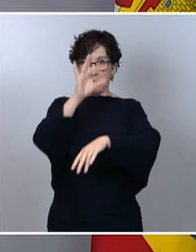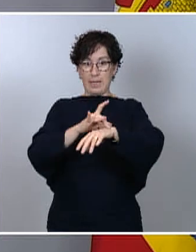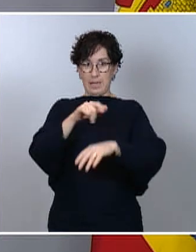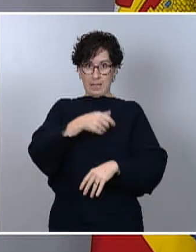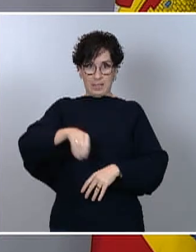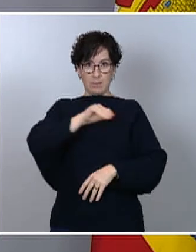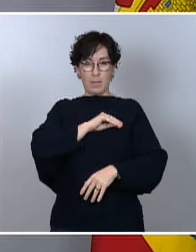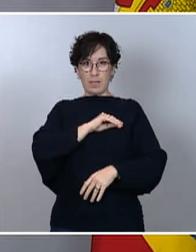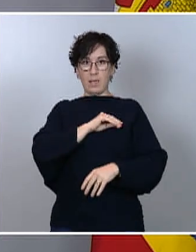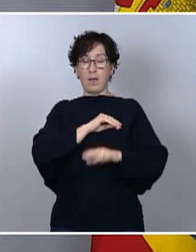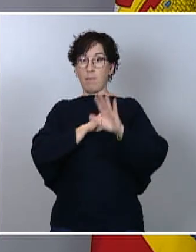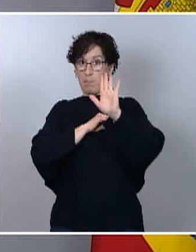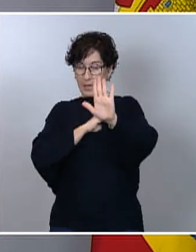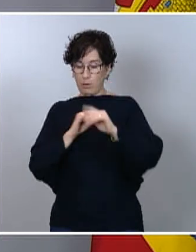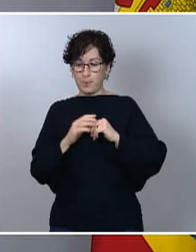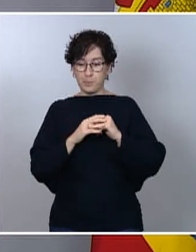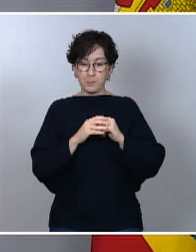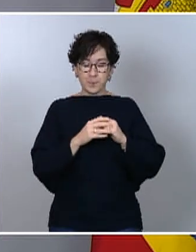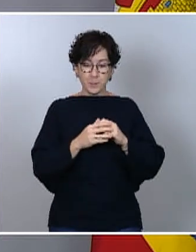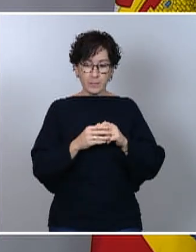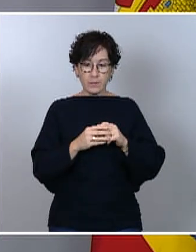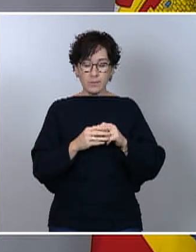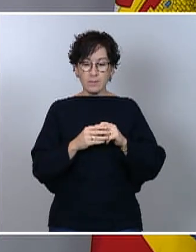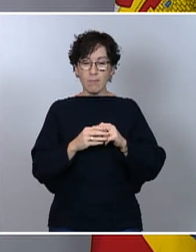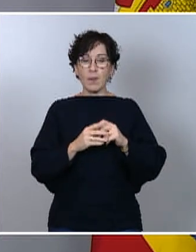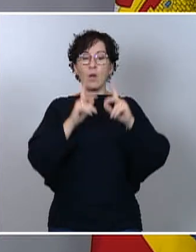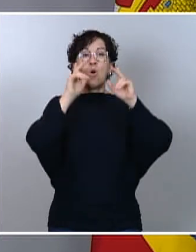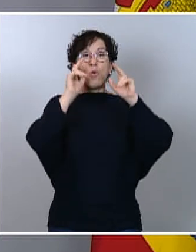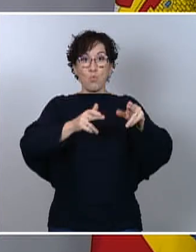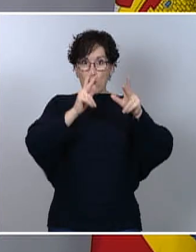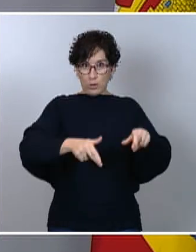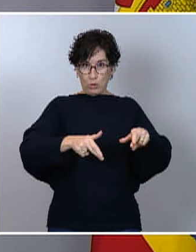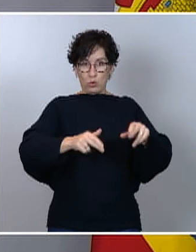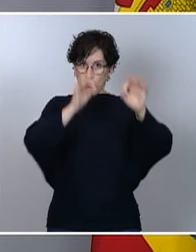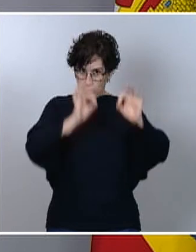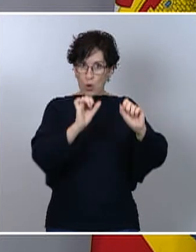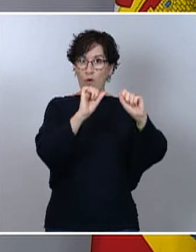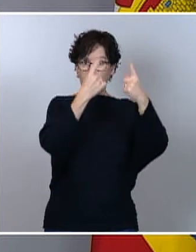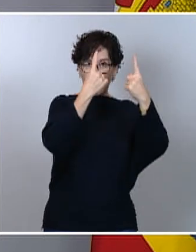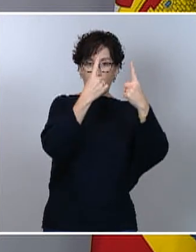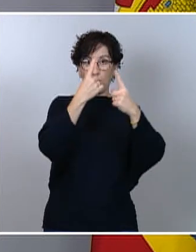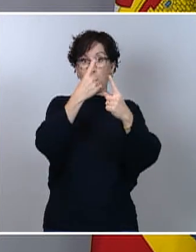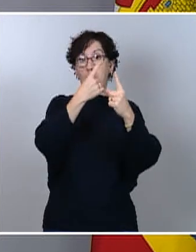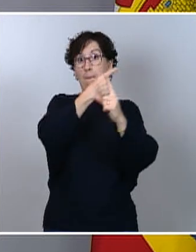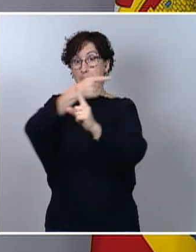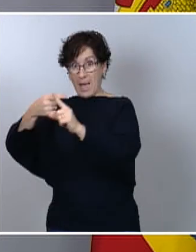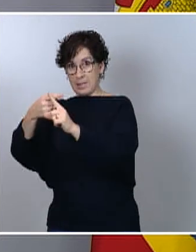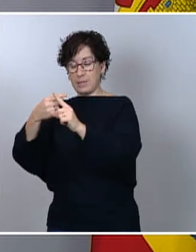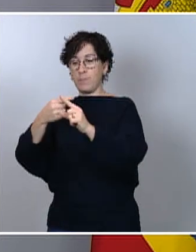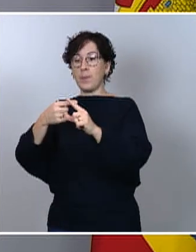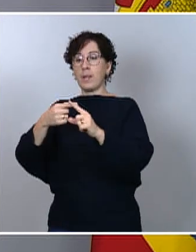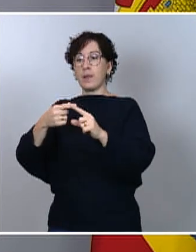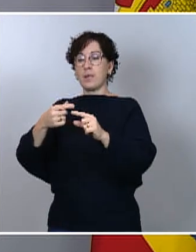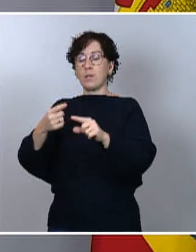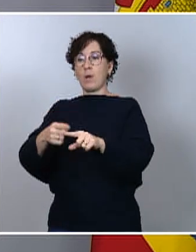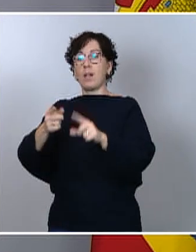los muertos confirmados y del exceso de mortalidad, porque hemos utilizado las dos informaciones, teniendo en cuenta que durante la